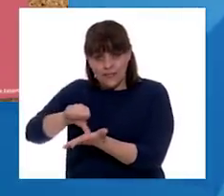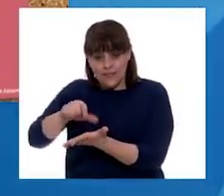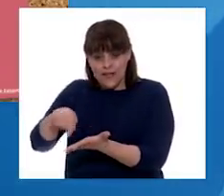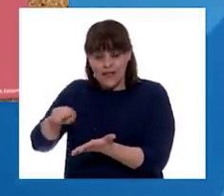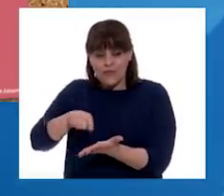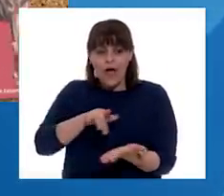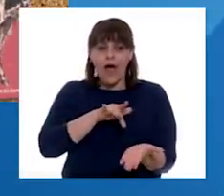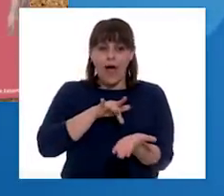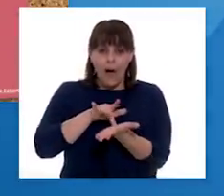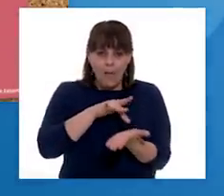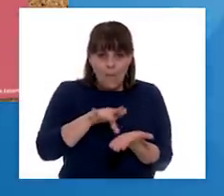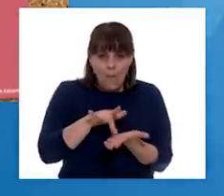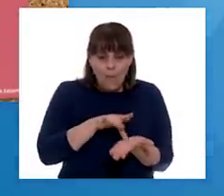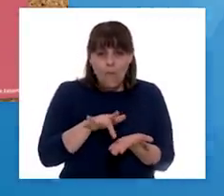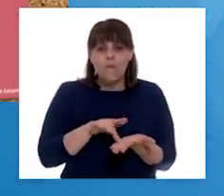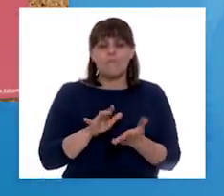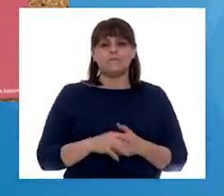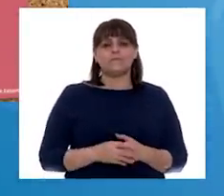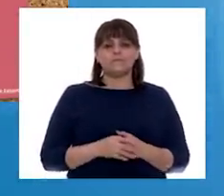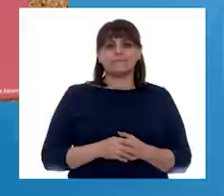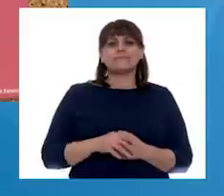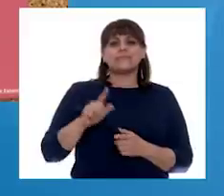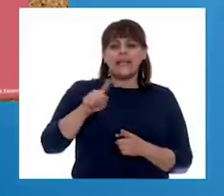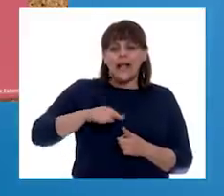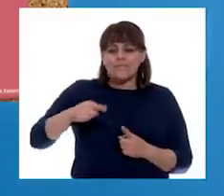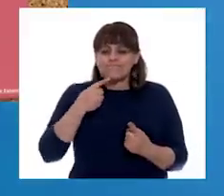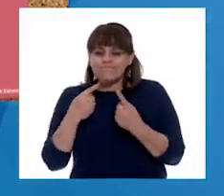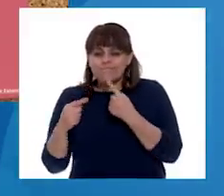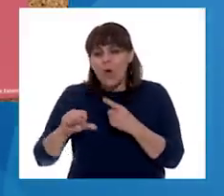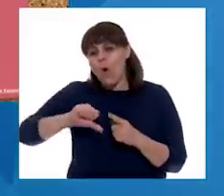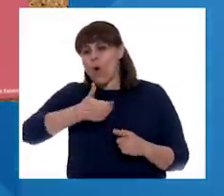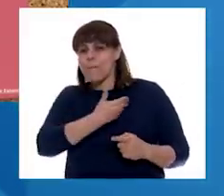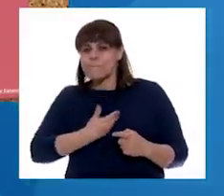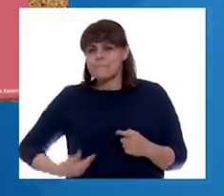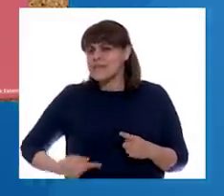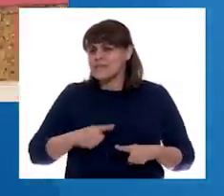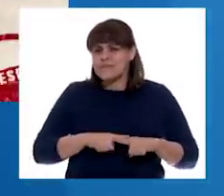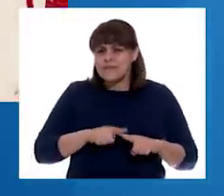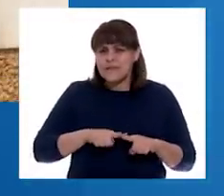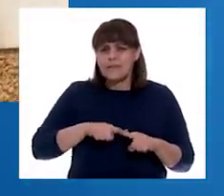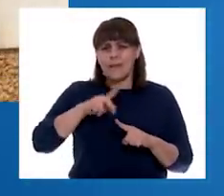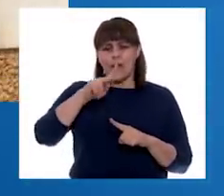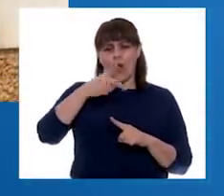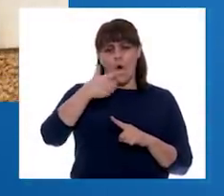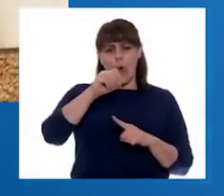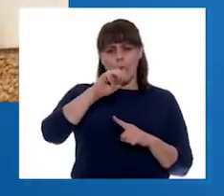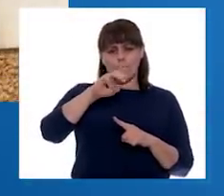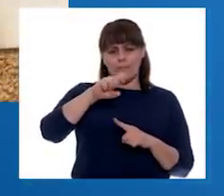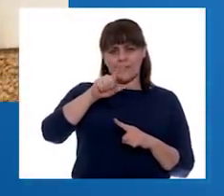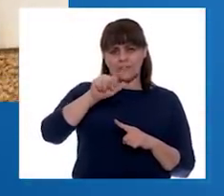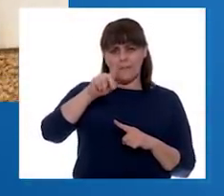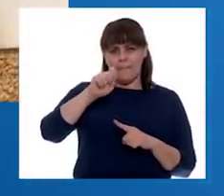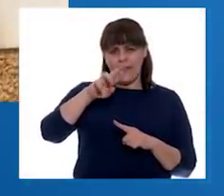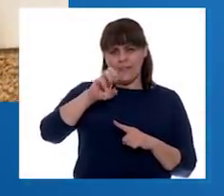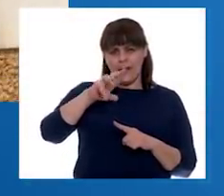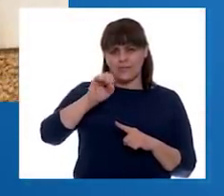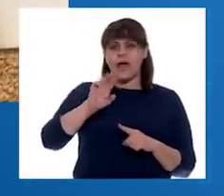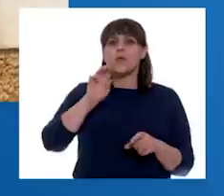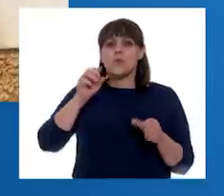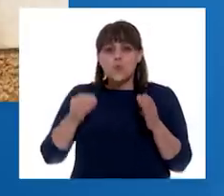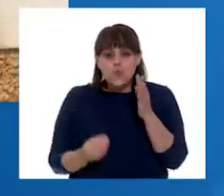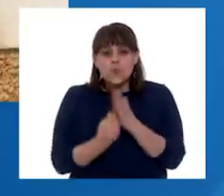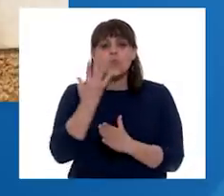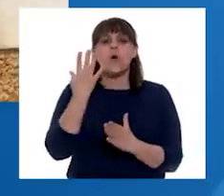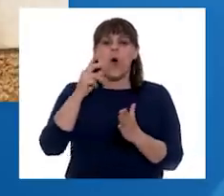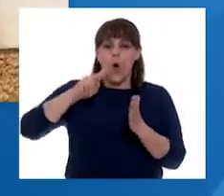y más opositores, que pactarían otra presidencia de Manuel Gómez Pedraza. Nuevas elecciones. Con su